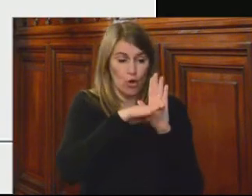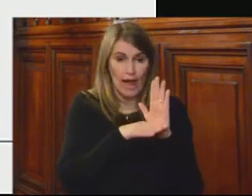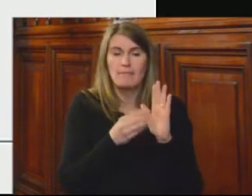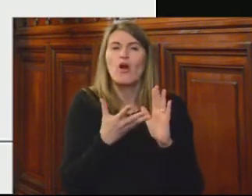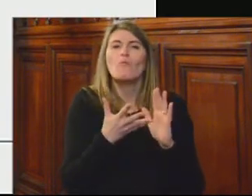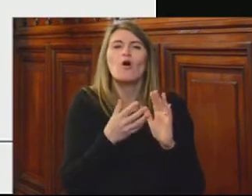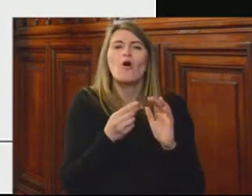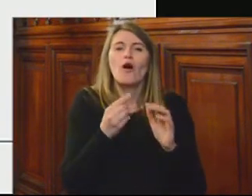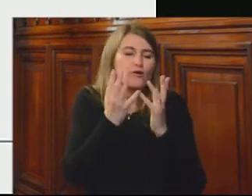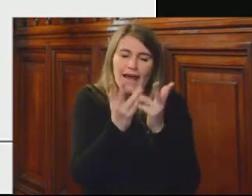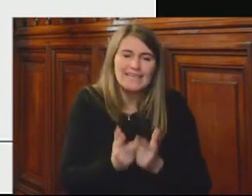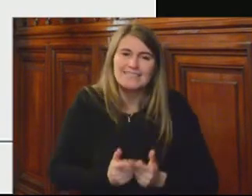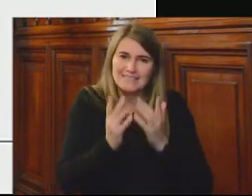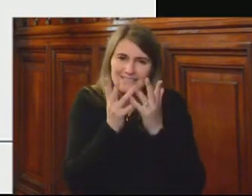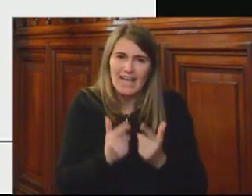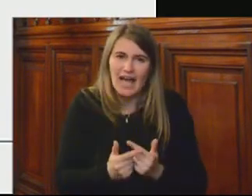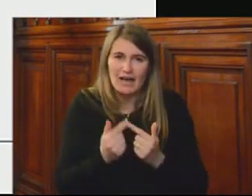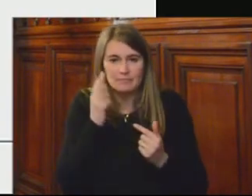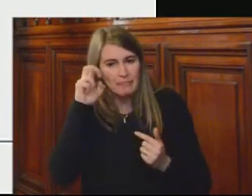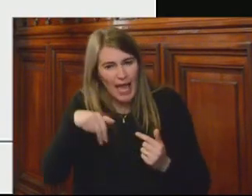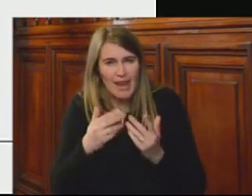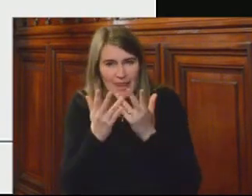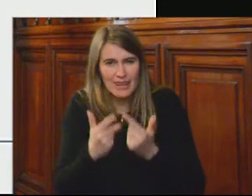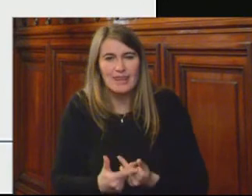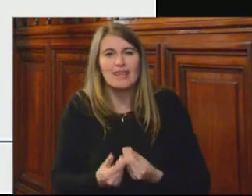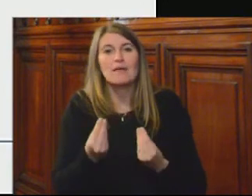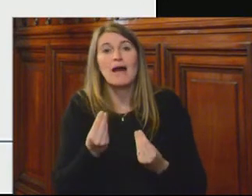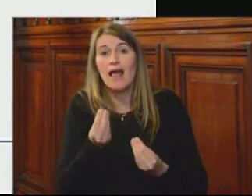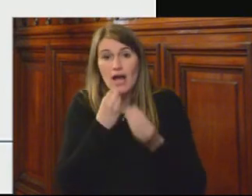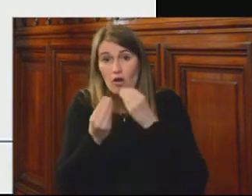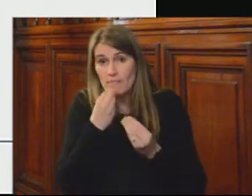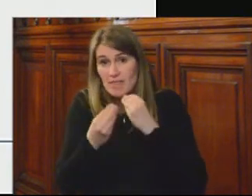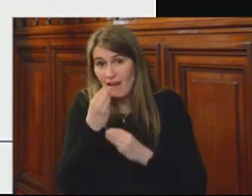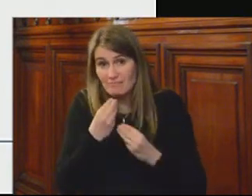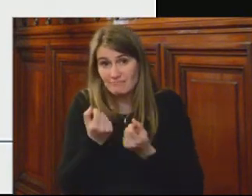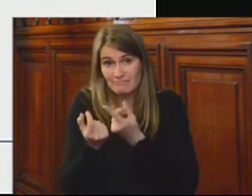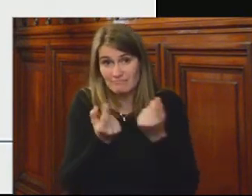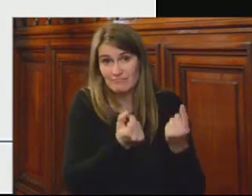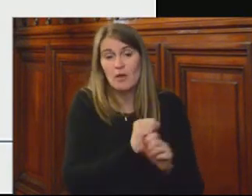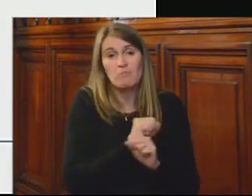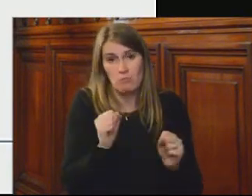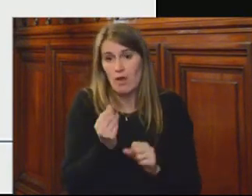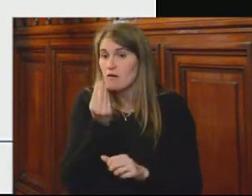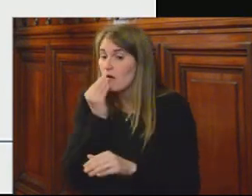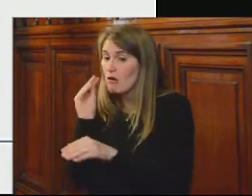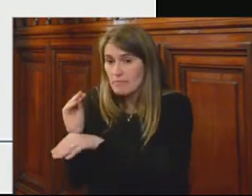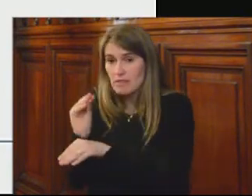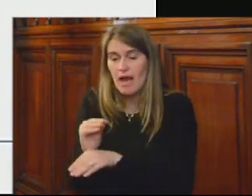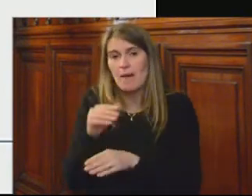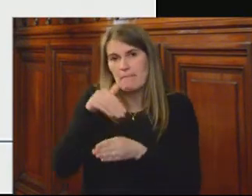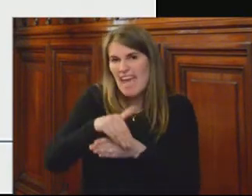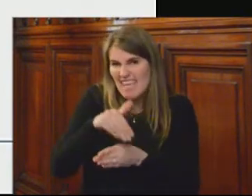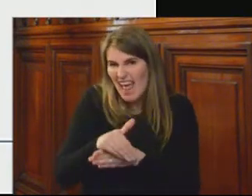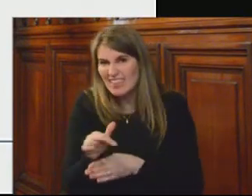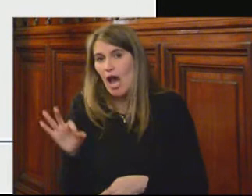escolar que se desarrolla en nuestro país. ¿Qué es el programa de alimentación escolar? Un mecanismo que permite el suministro de la merienda o el